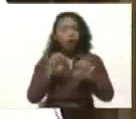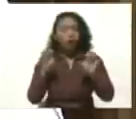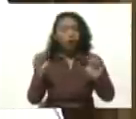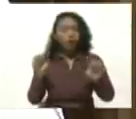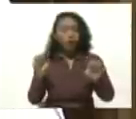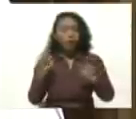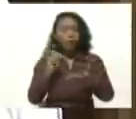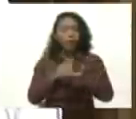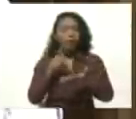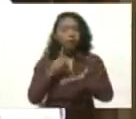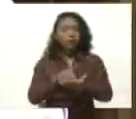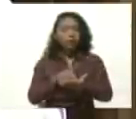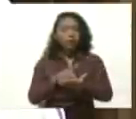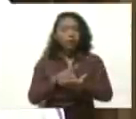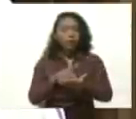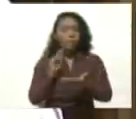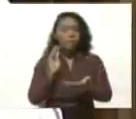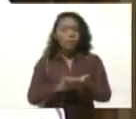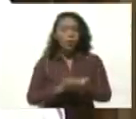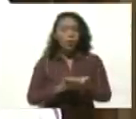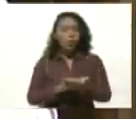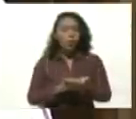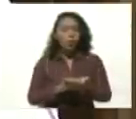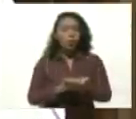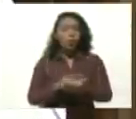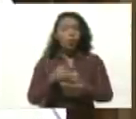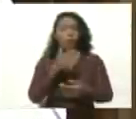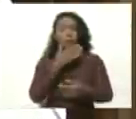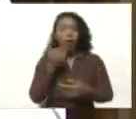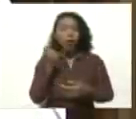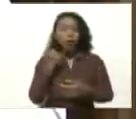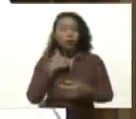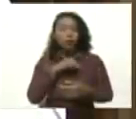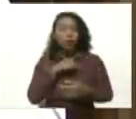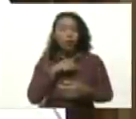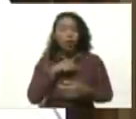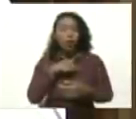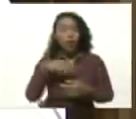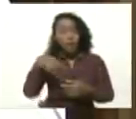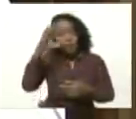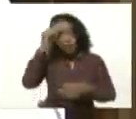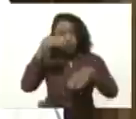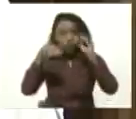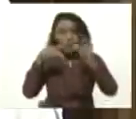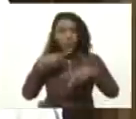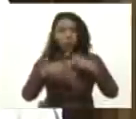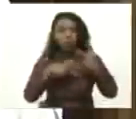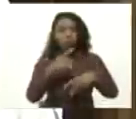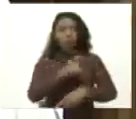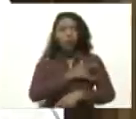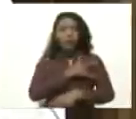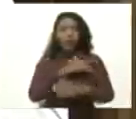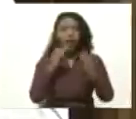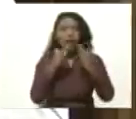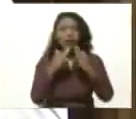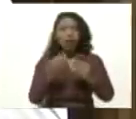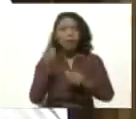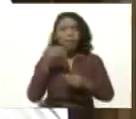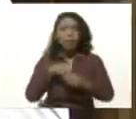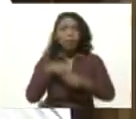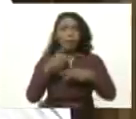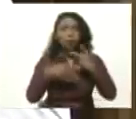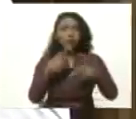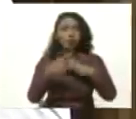la presencia incorpore también lo mejor que hemos aprendido durante el proceso de universidad en clase y durante todo este proceso